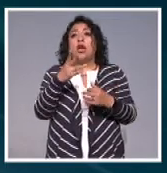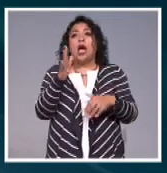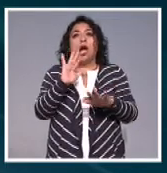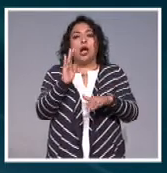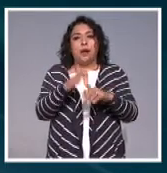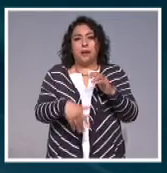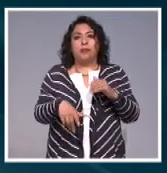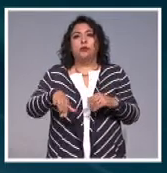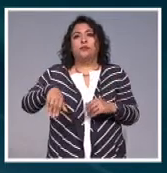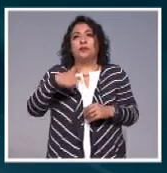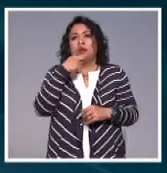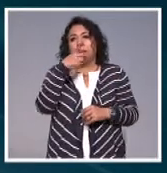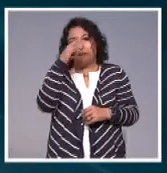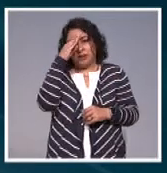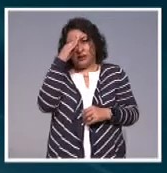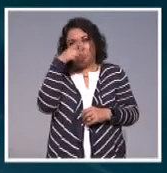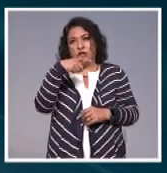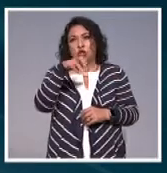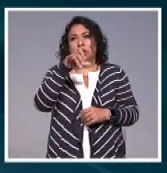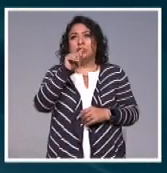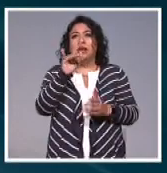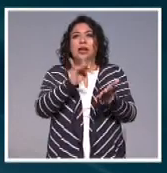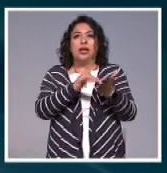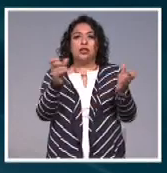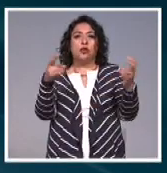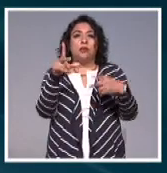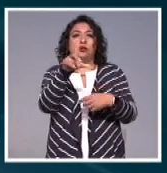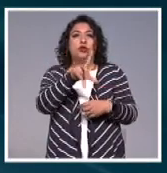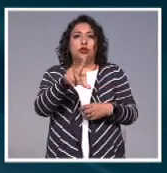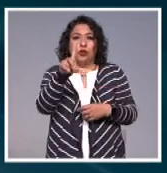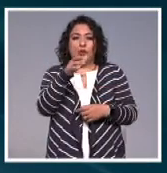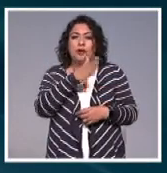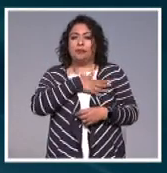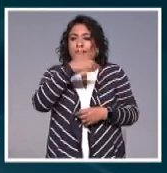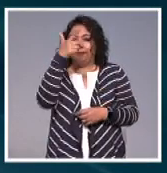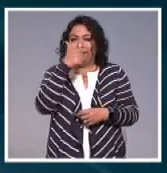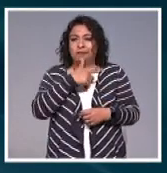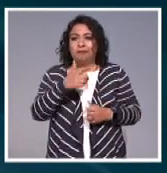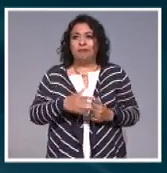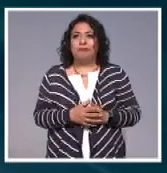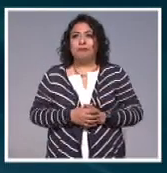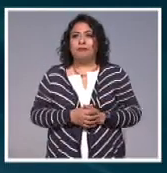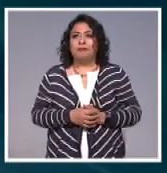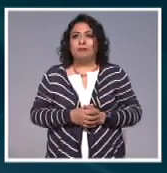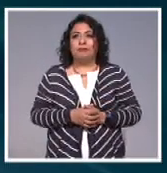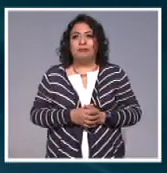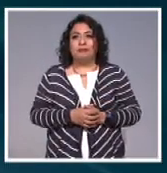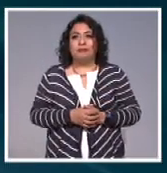anticipaba nuestro Brennan, pensando en Quetzales. Muchas gracias, nos vemos el lunes. Muy buenas noches.